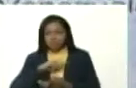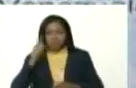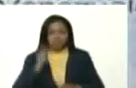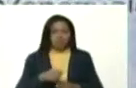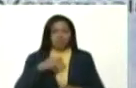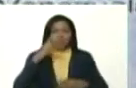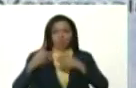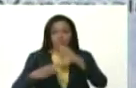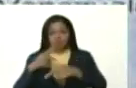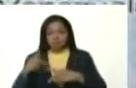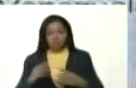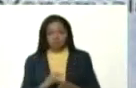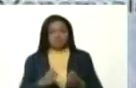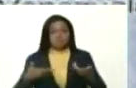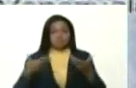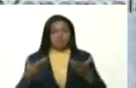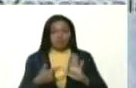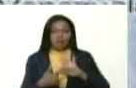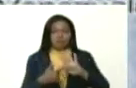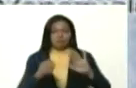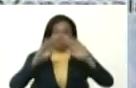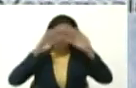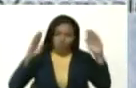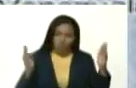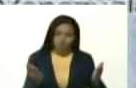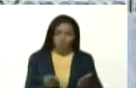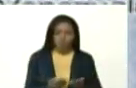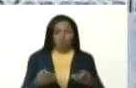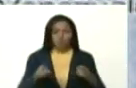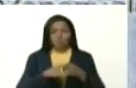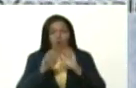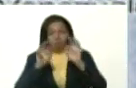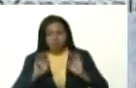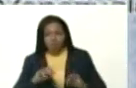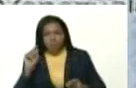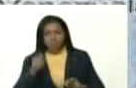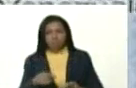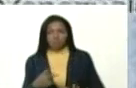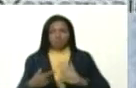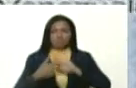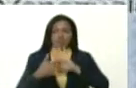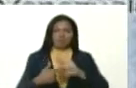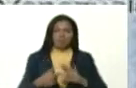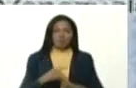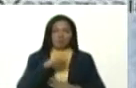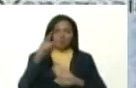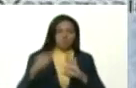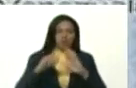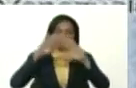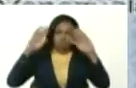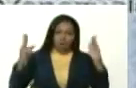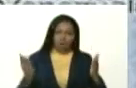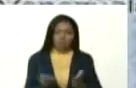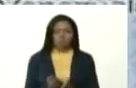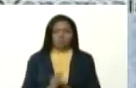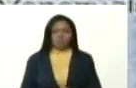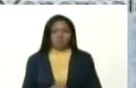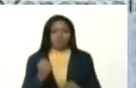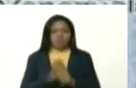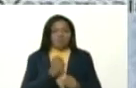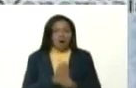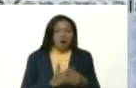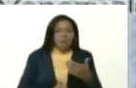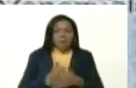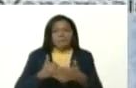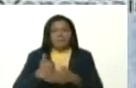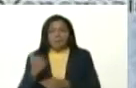políticos y darle un ejemplo al mundo, un ejemplo total al mundo. Trabajo y más